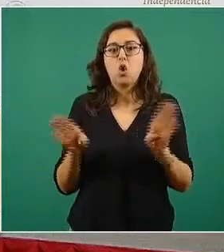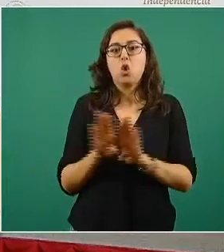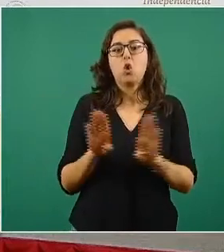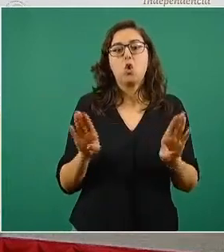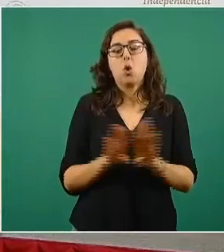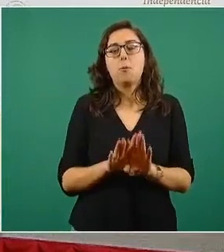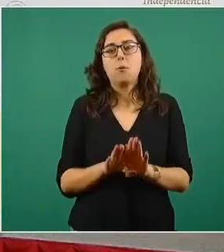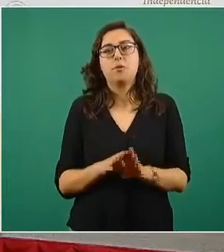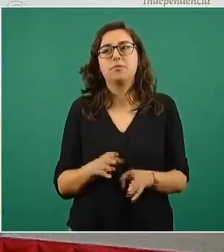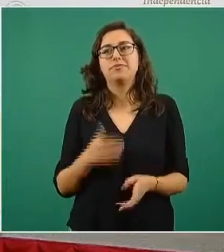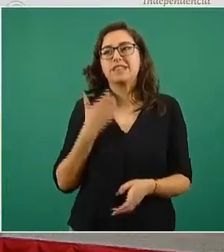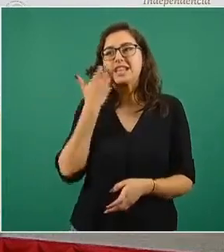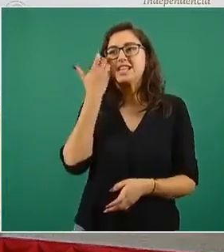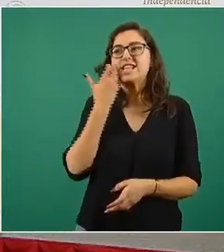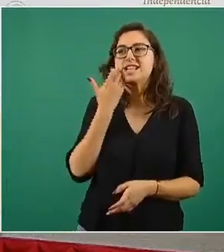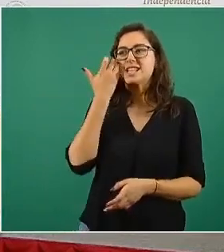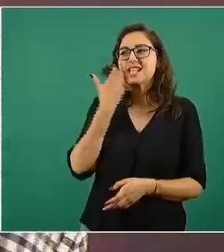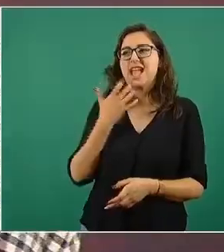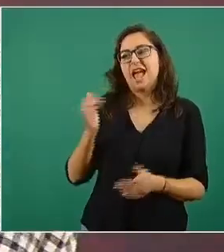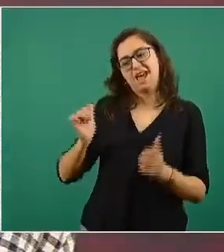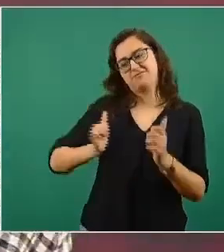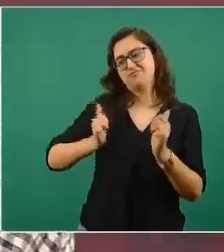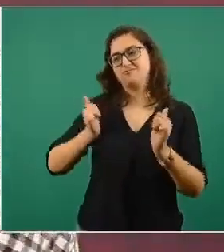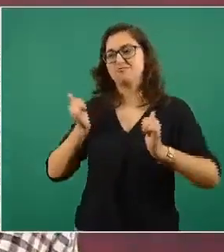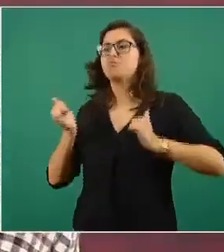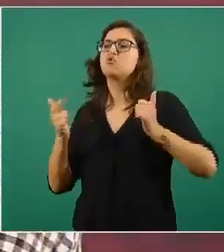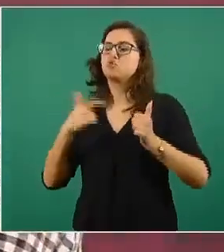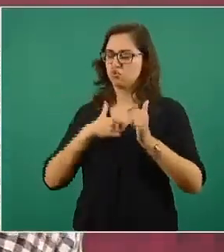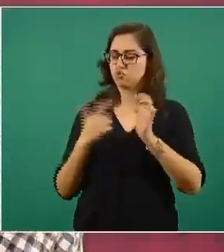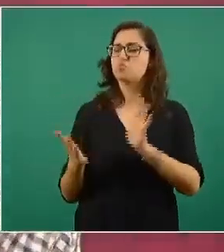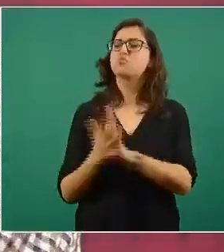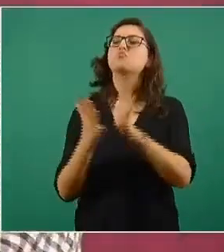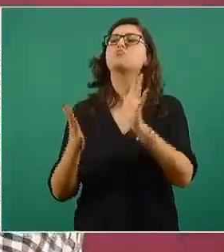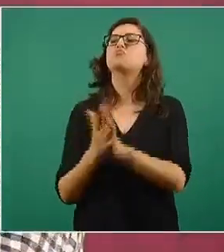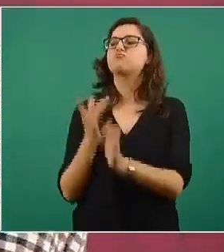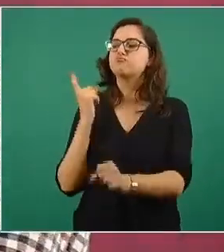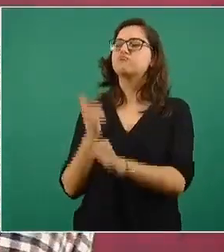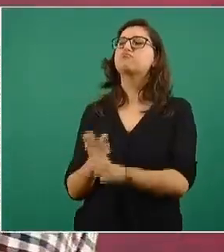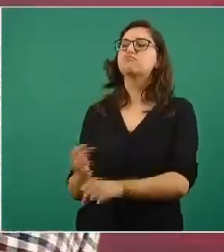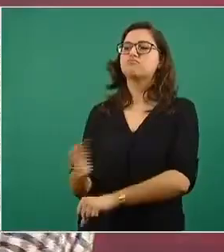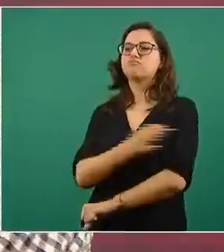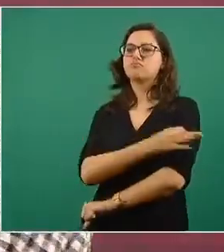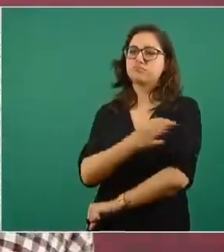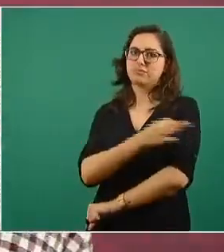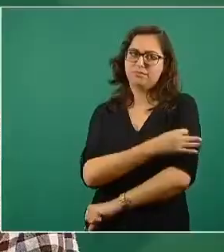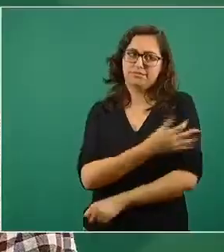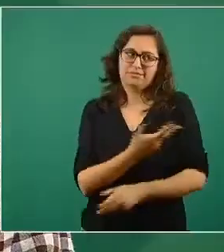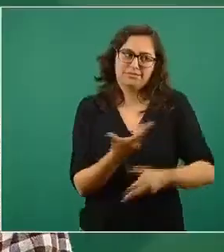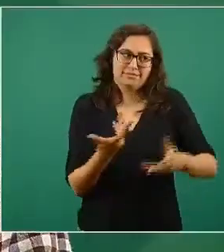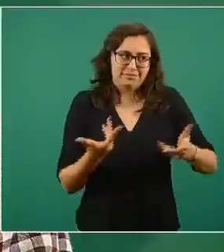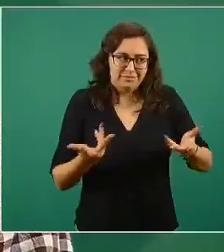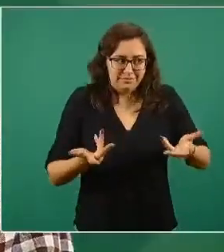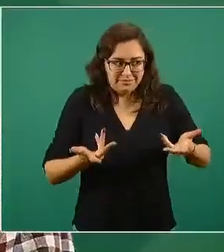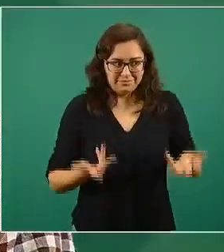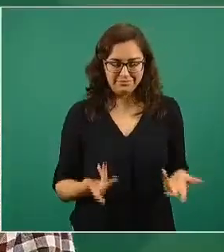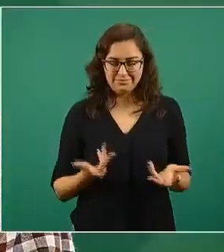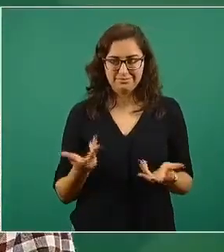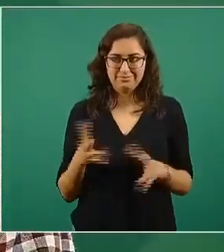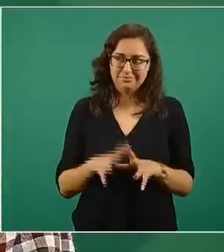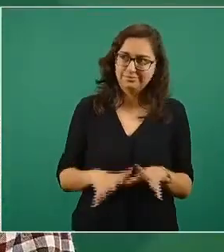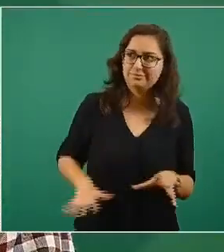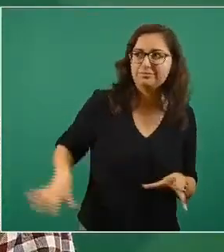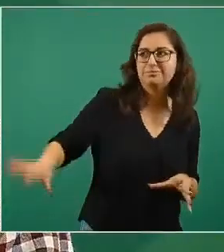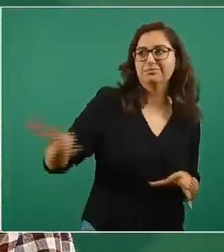una relación viciosa en la que se condicione el participar en una acción tan noble como las brigadas